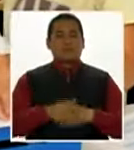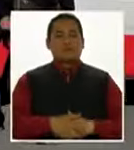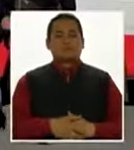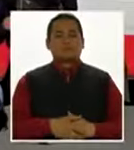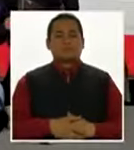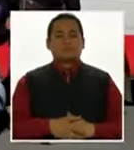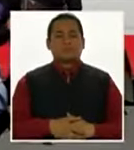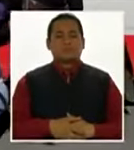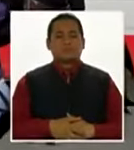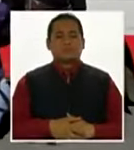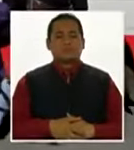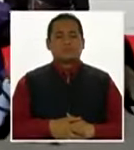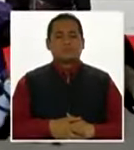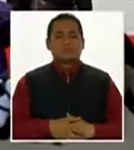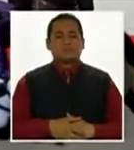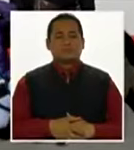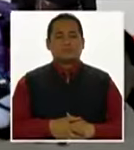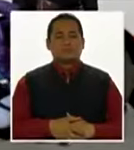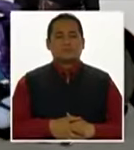esos casos.